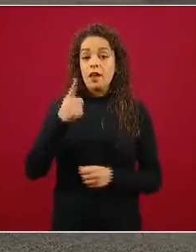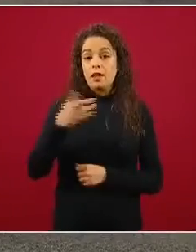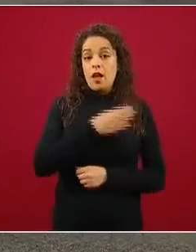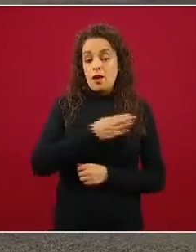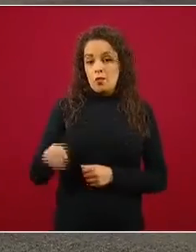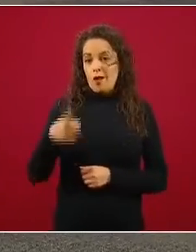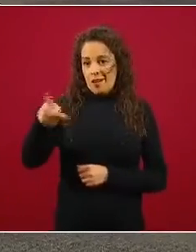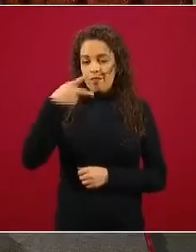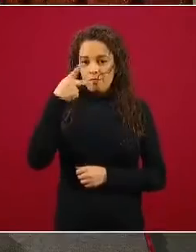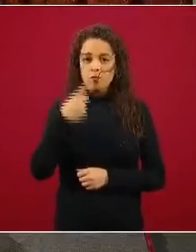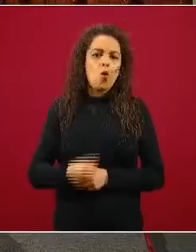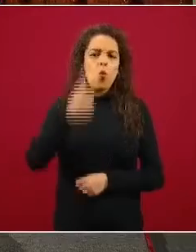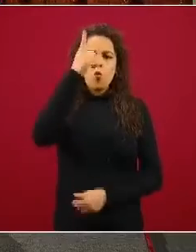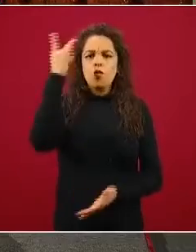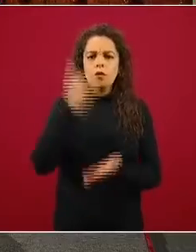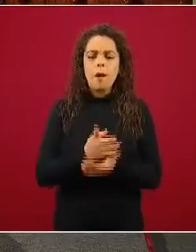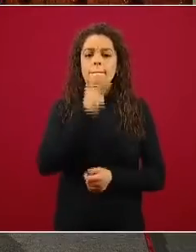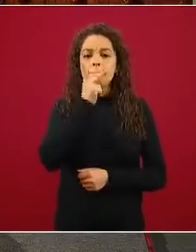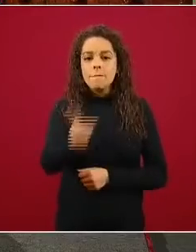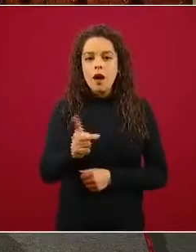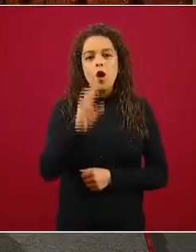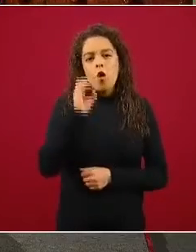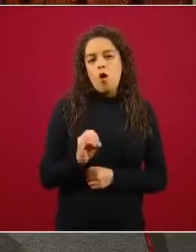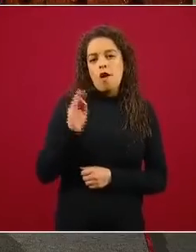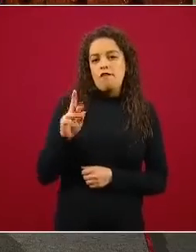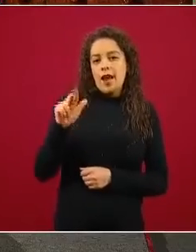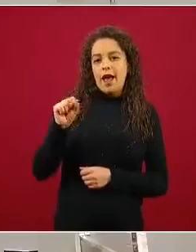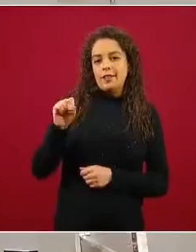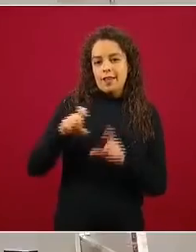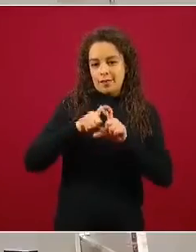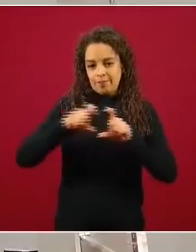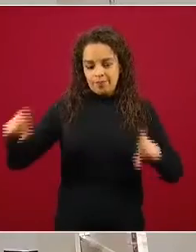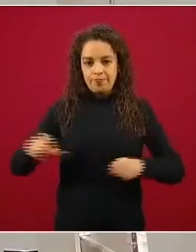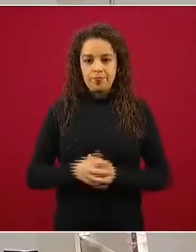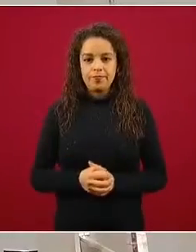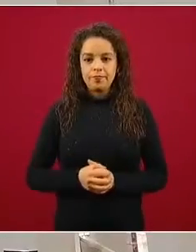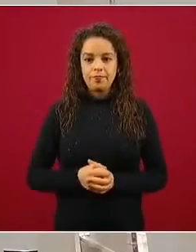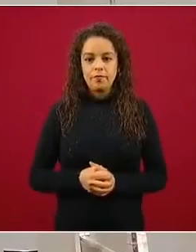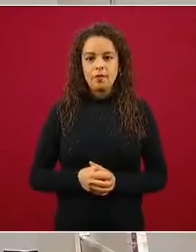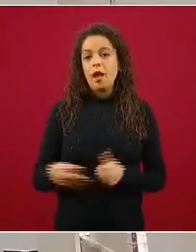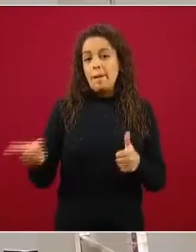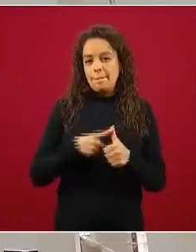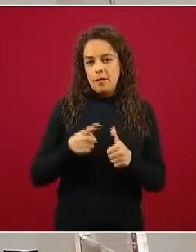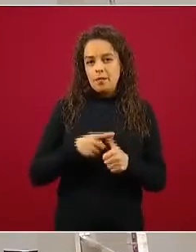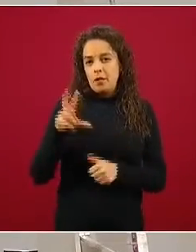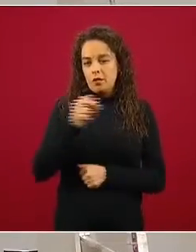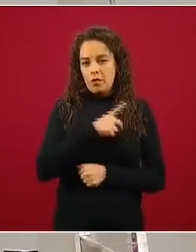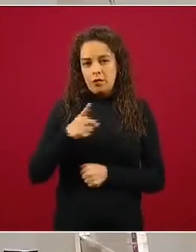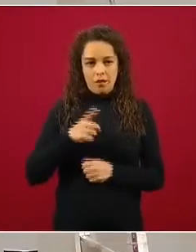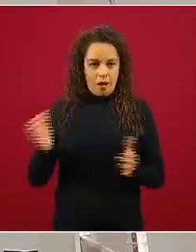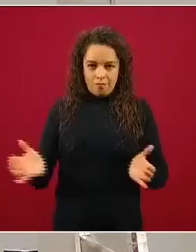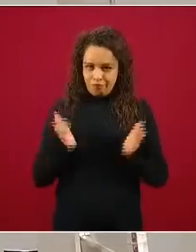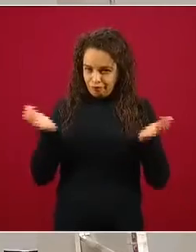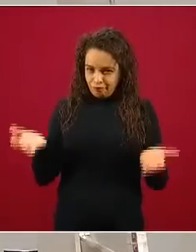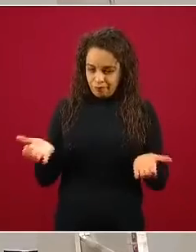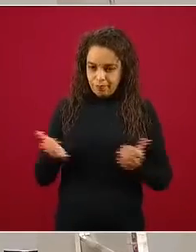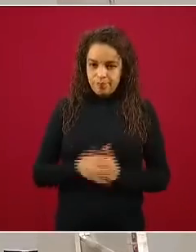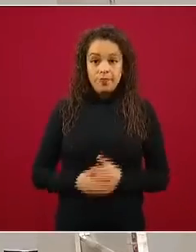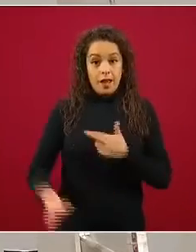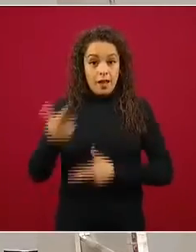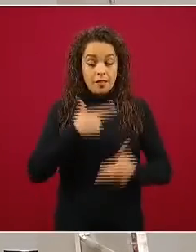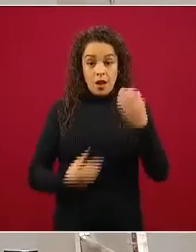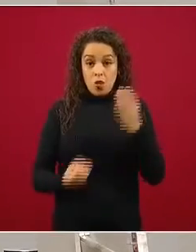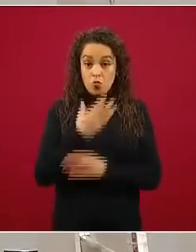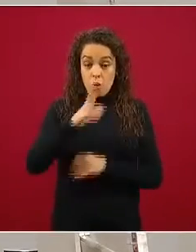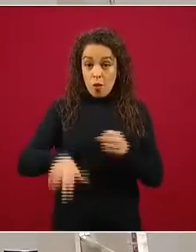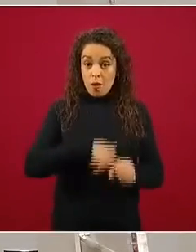una sola palabra, o frase más bien. No se espanten, primero. Lo segundo es volver a la nueva normalidad, no